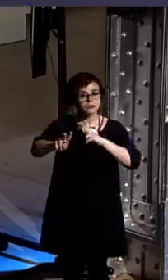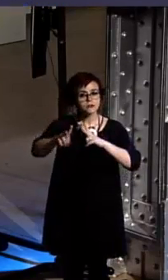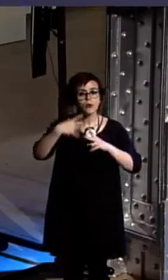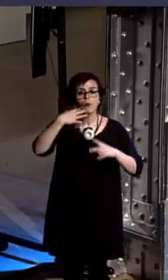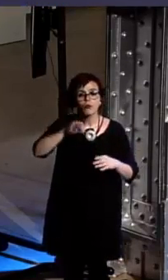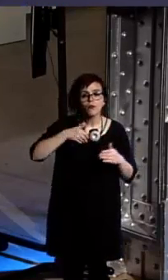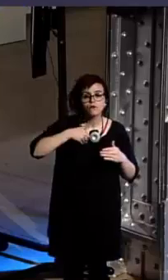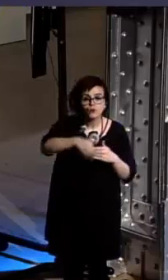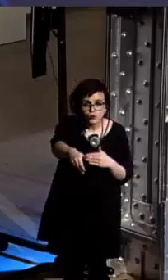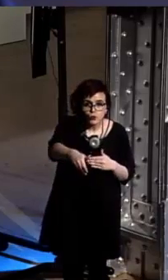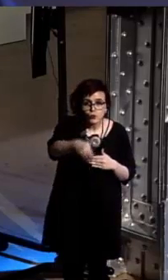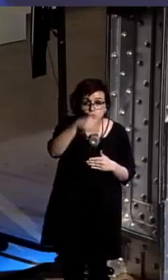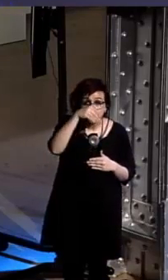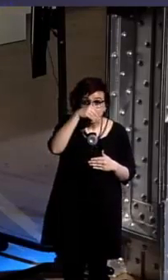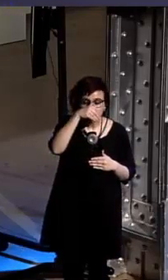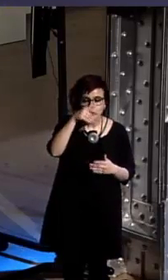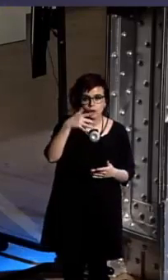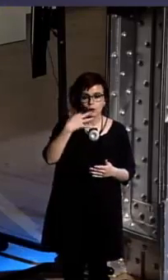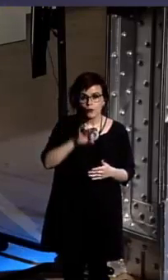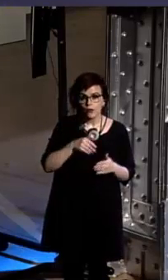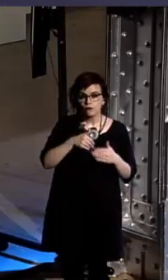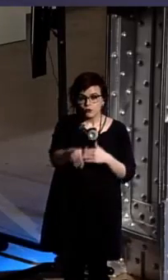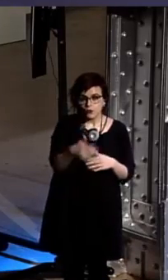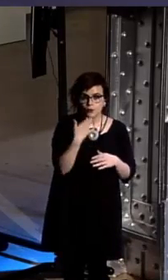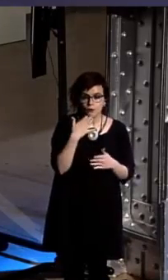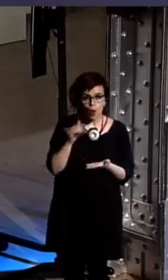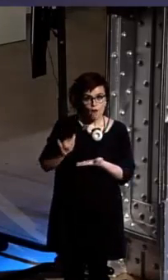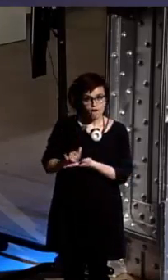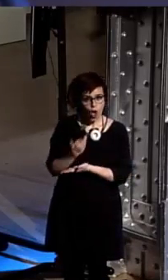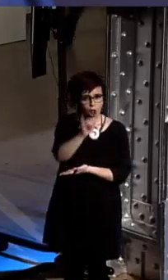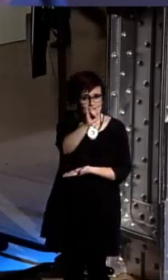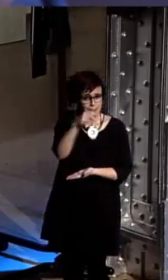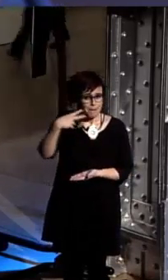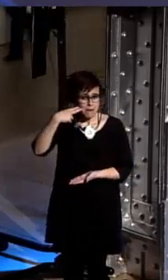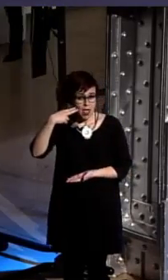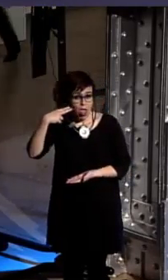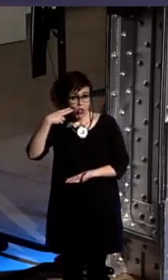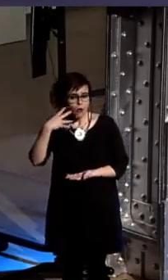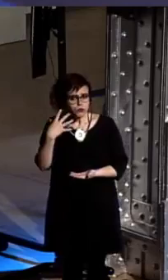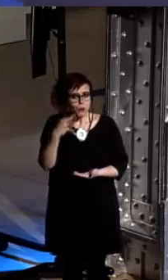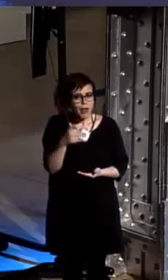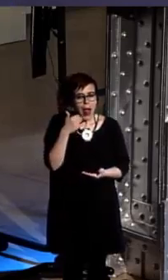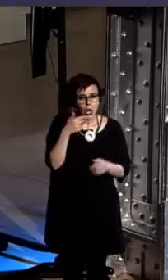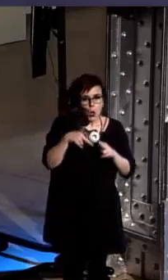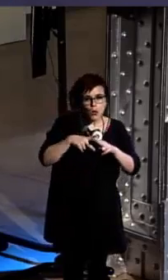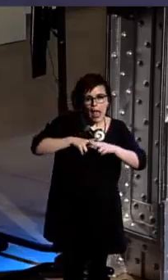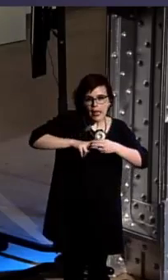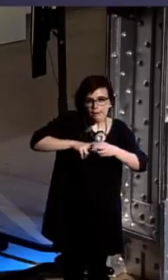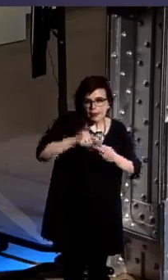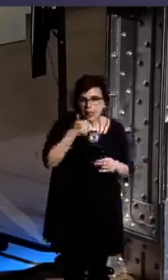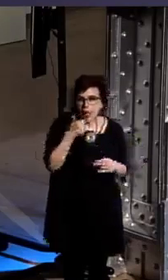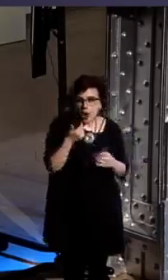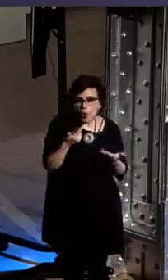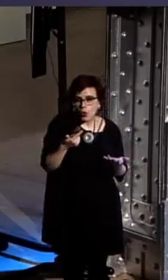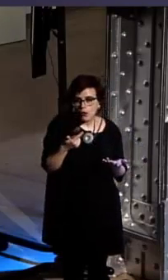¿Será posible, por ejemplo, que alguien pueda no tener miedo a volar a través de algún tipo de gadget que controle ese